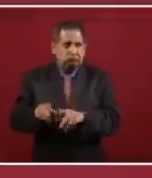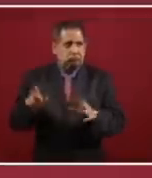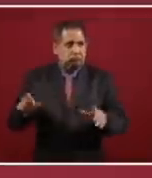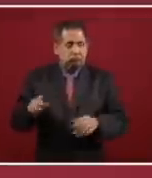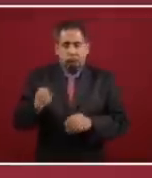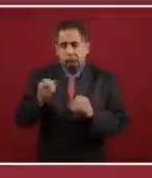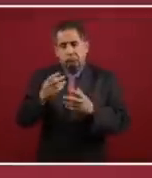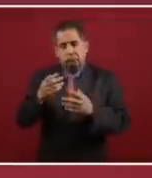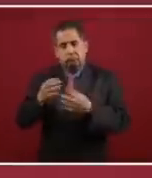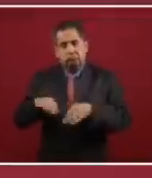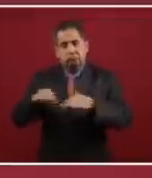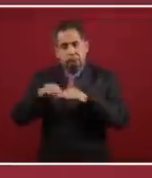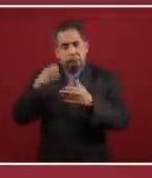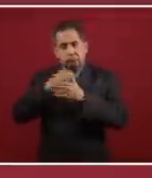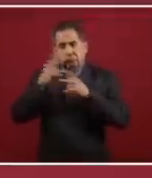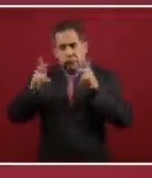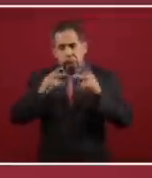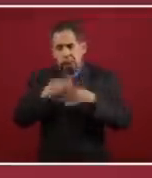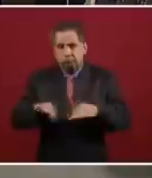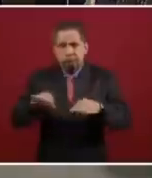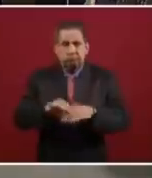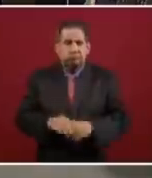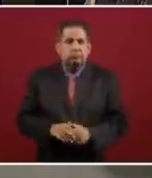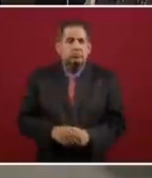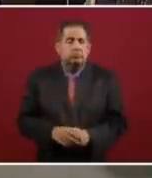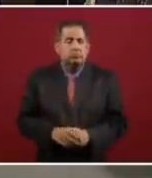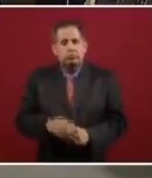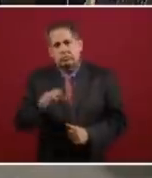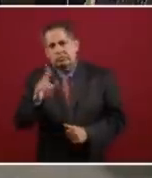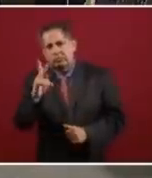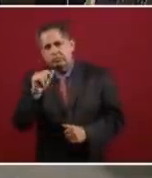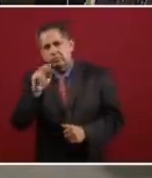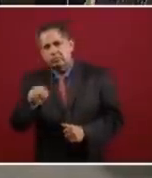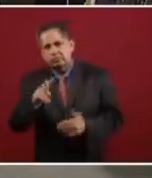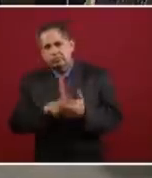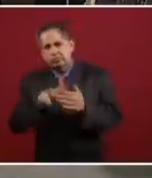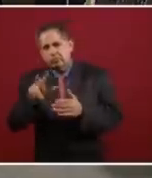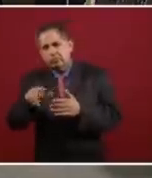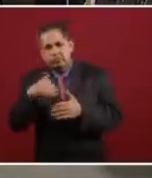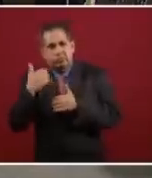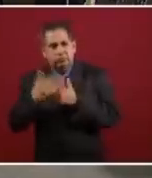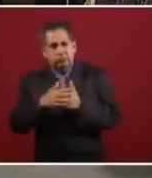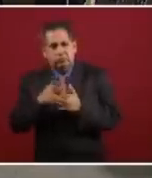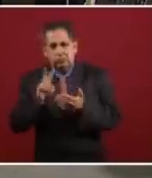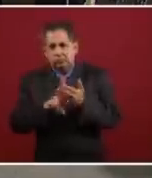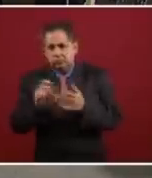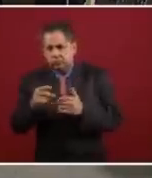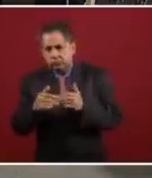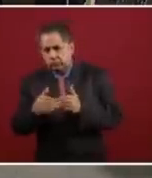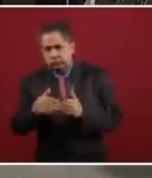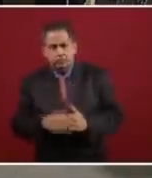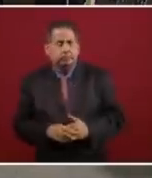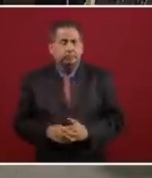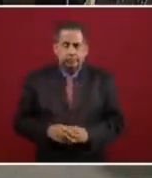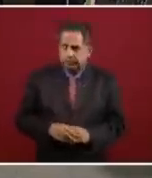una visita importante. ¿Y el Plan Maestro 2018 es la base del proyecto al 2021? Sí,